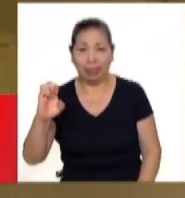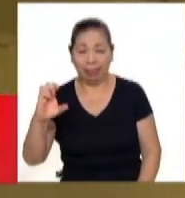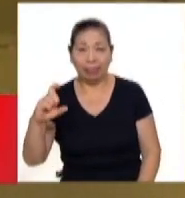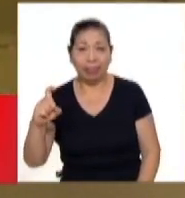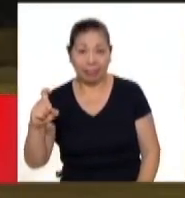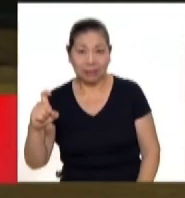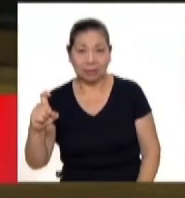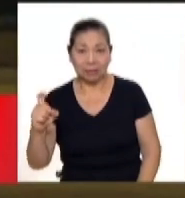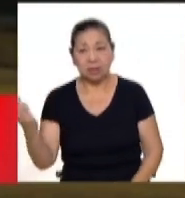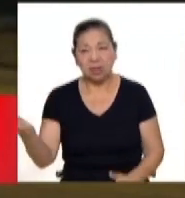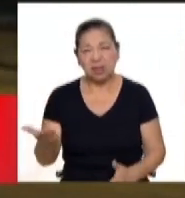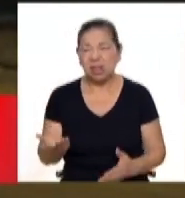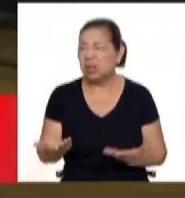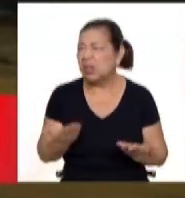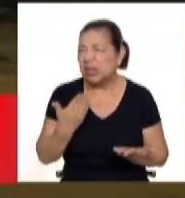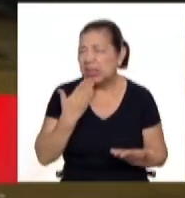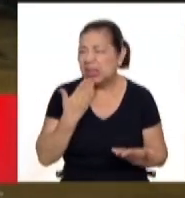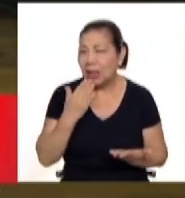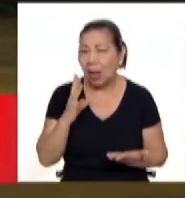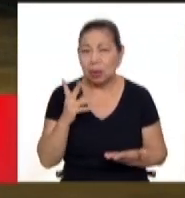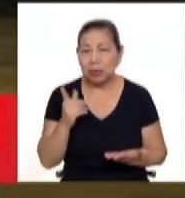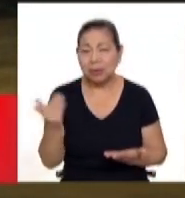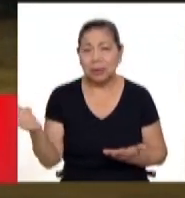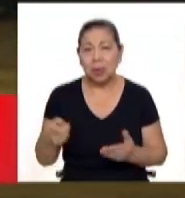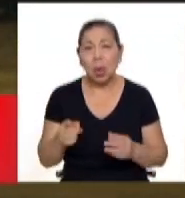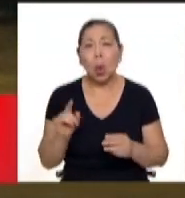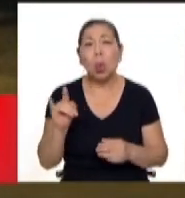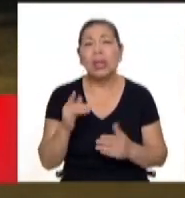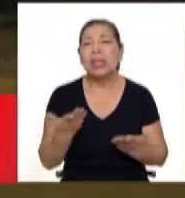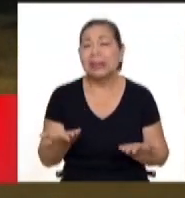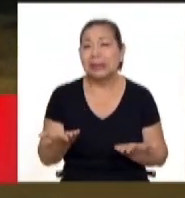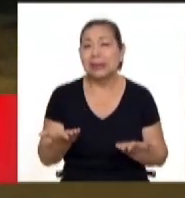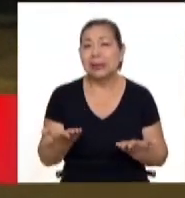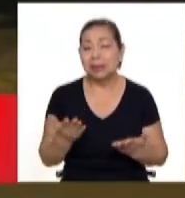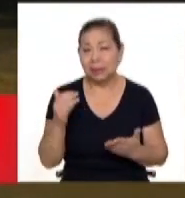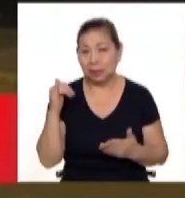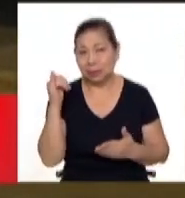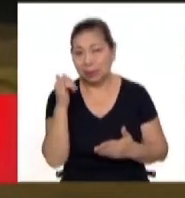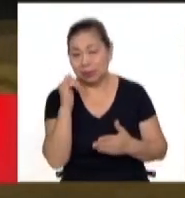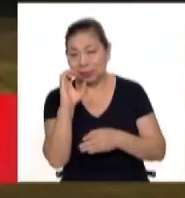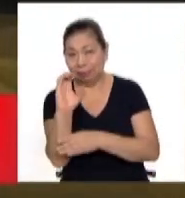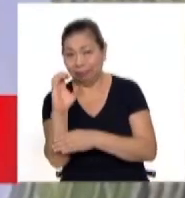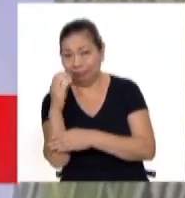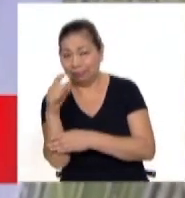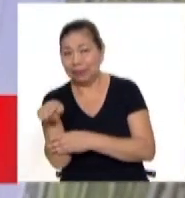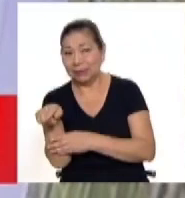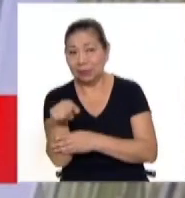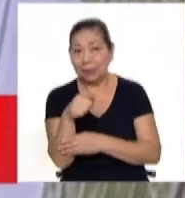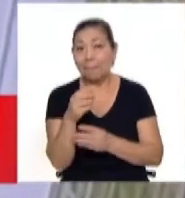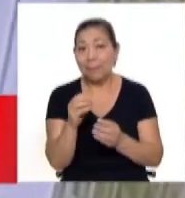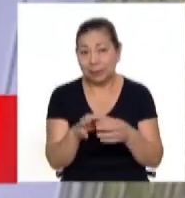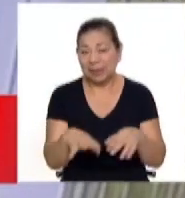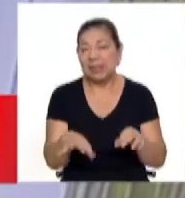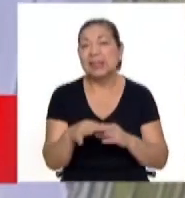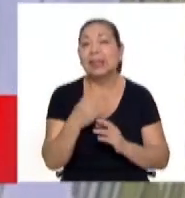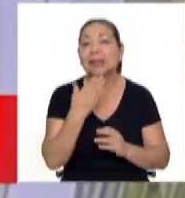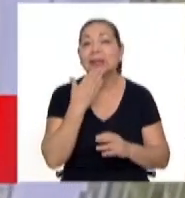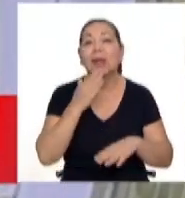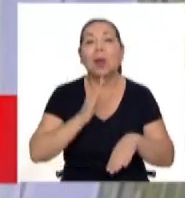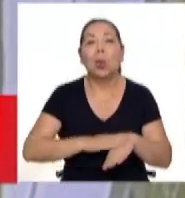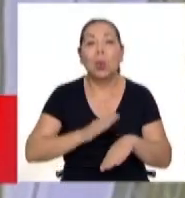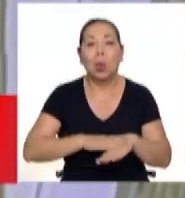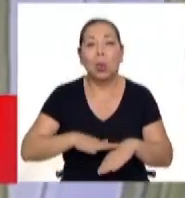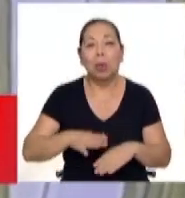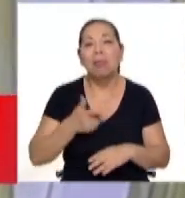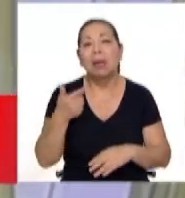para recabar información del explosivo que los delincuentes habían utilizado. Las cámaras de videovigilancia serán vitales para identificar a los